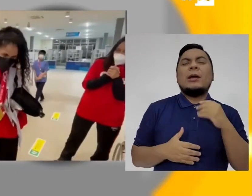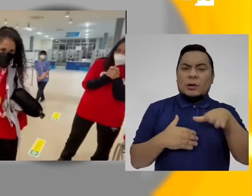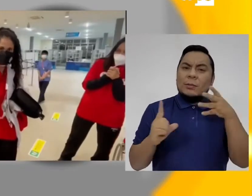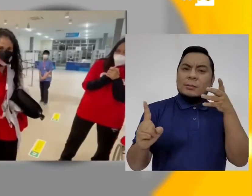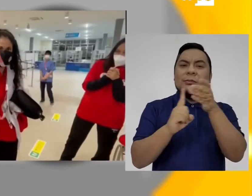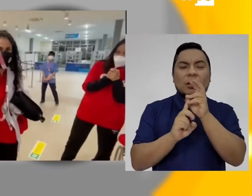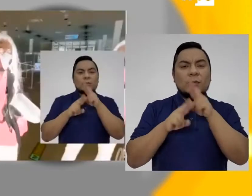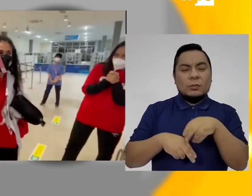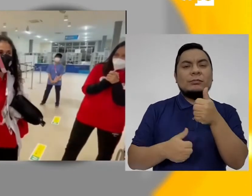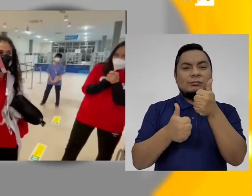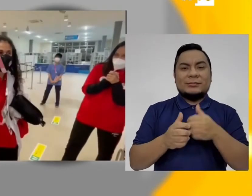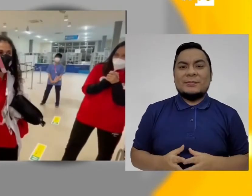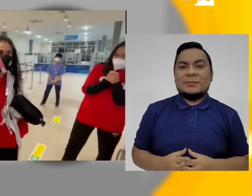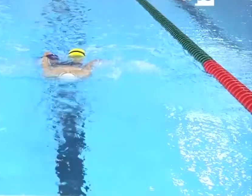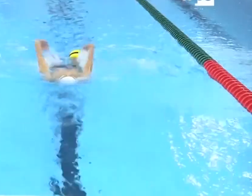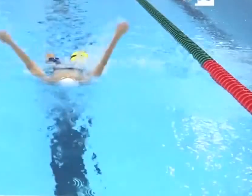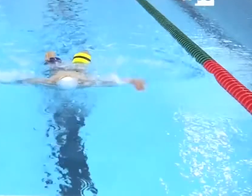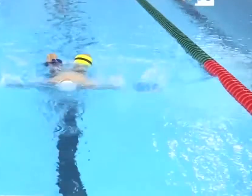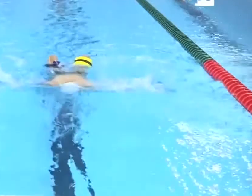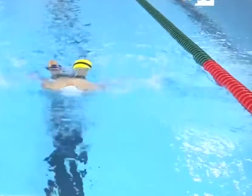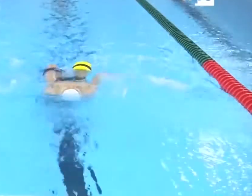se pudieron lograr más buenos resultados